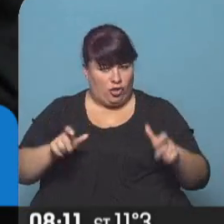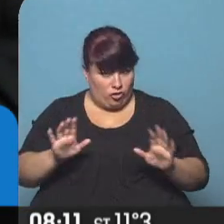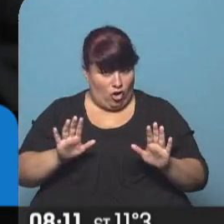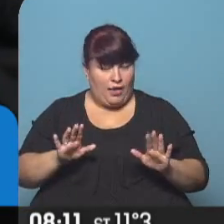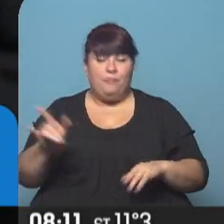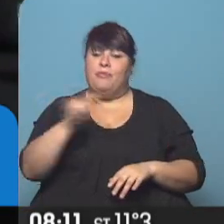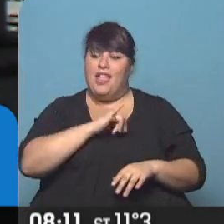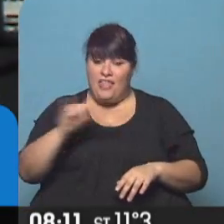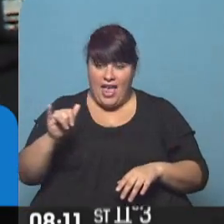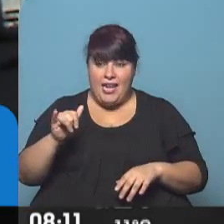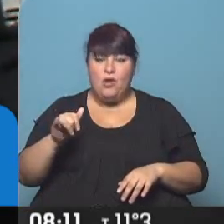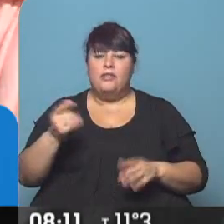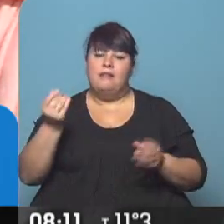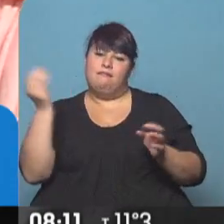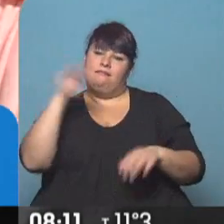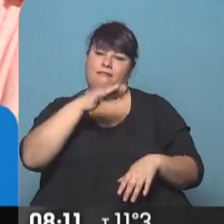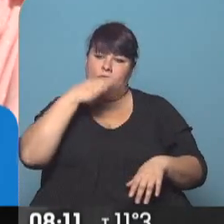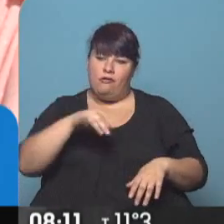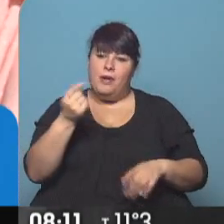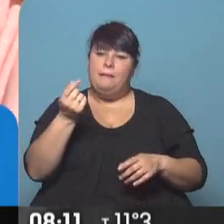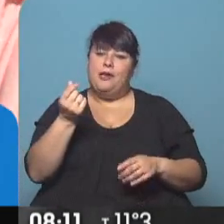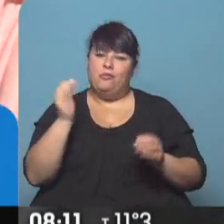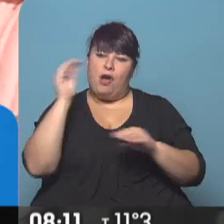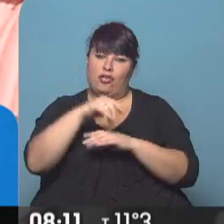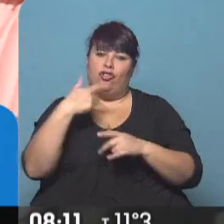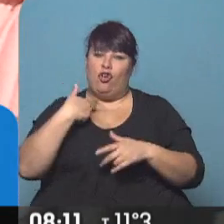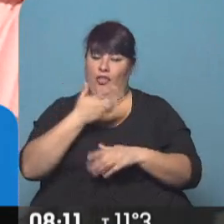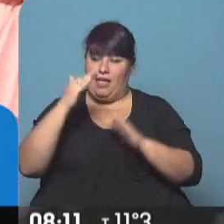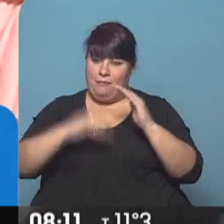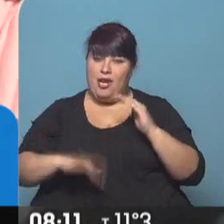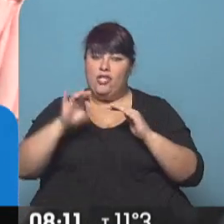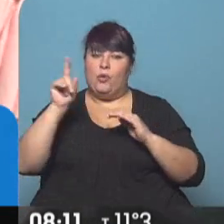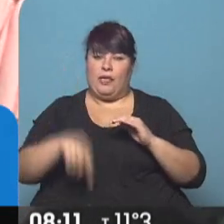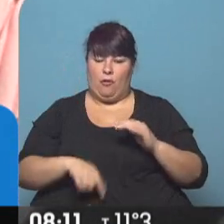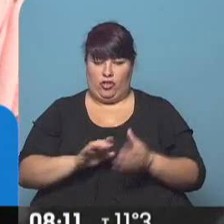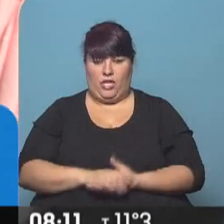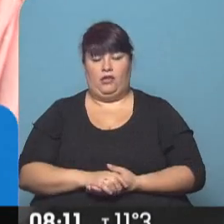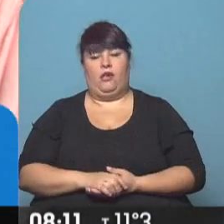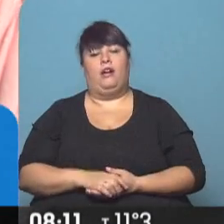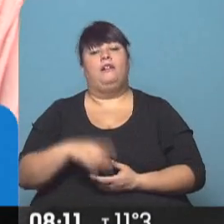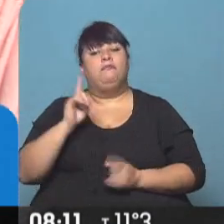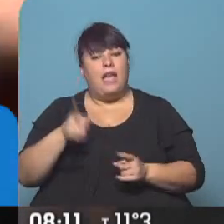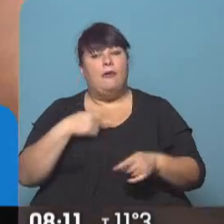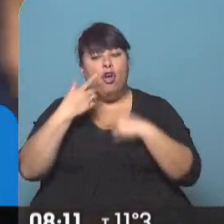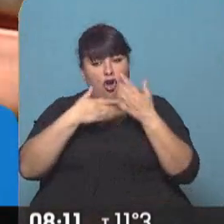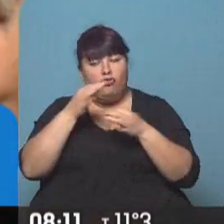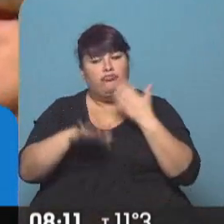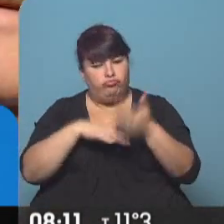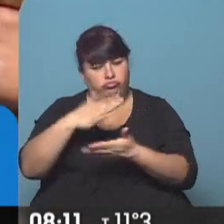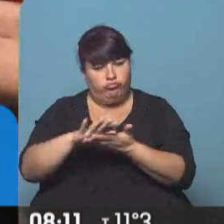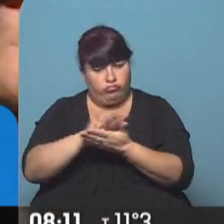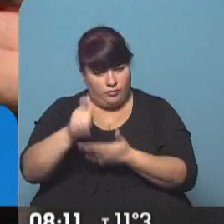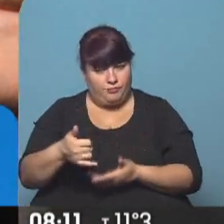que denuncian la subejecución del presupuesto social en un 50% y el diálogo avanzó.